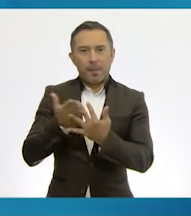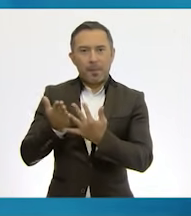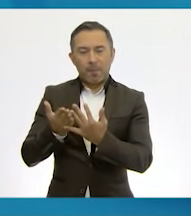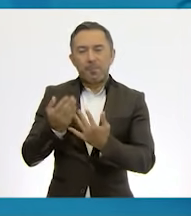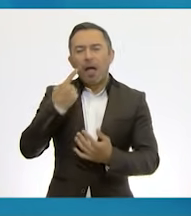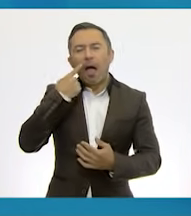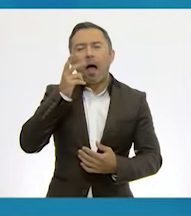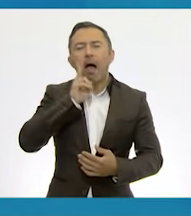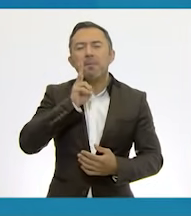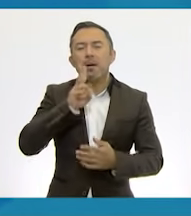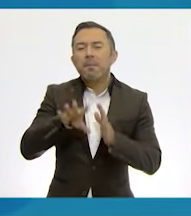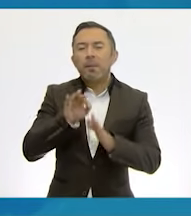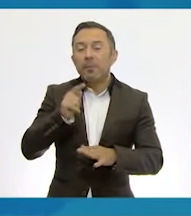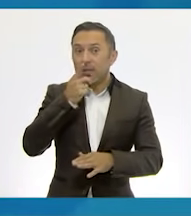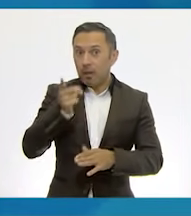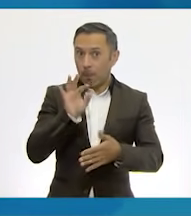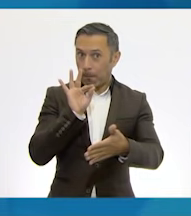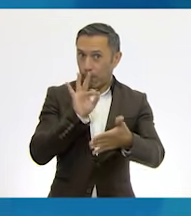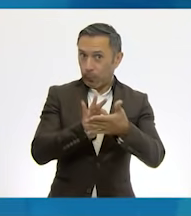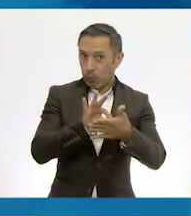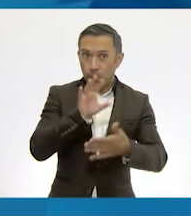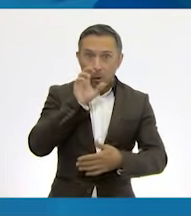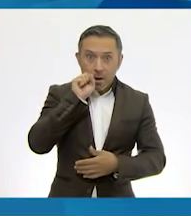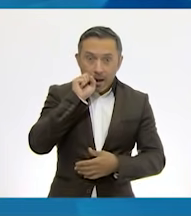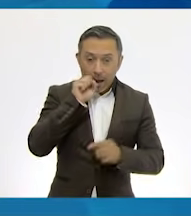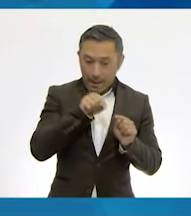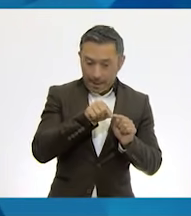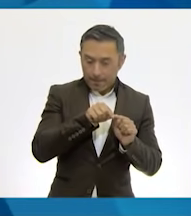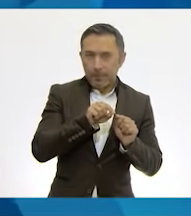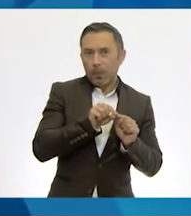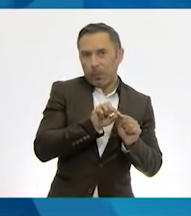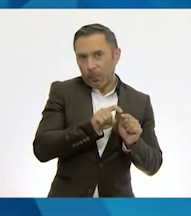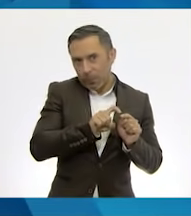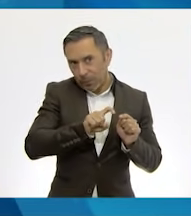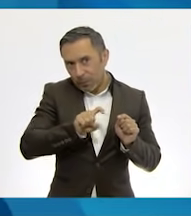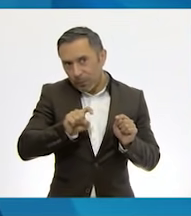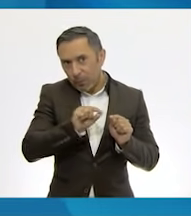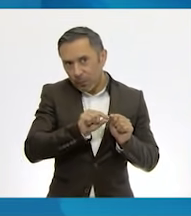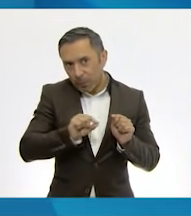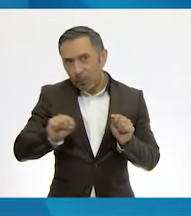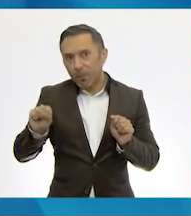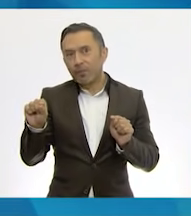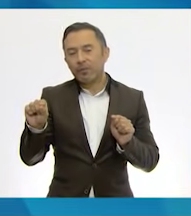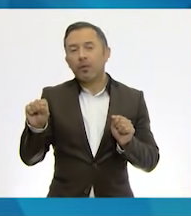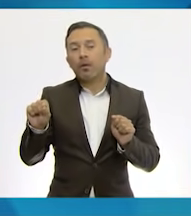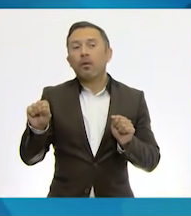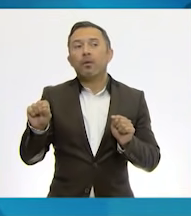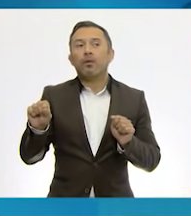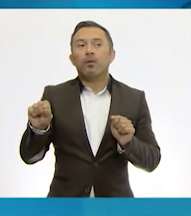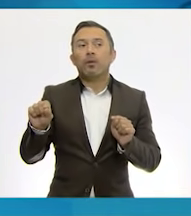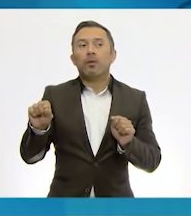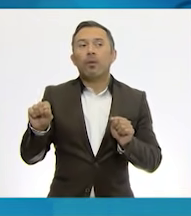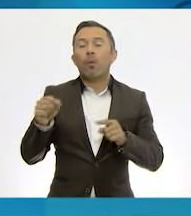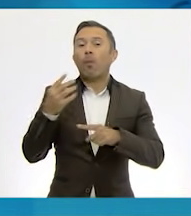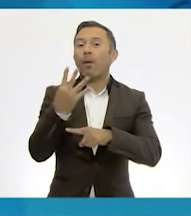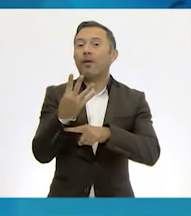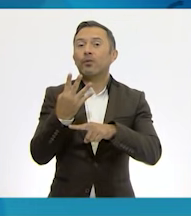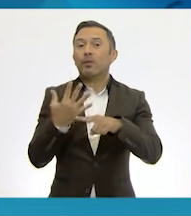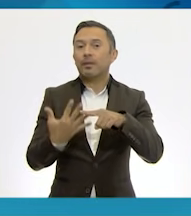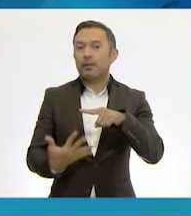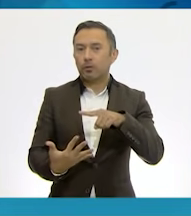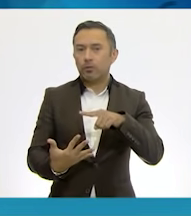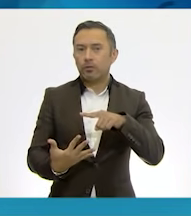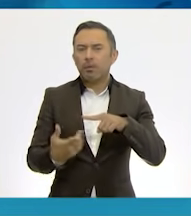Mueve el punto anaranjado a cuatro quintos o cuatro sobre cinco en la recta numérica. ¿Este cinco qué nos representa?